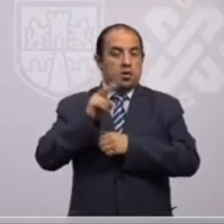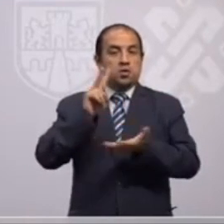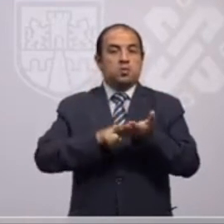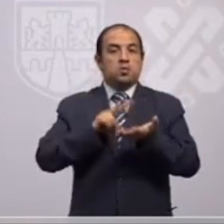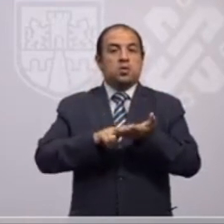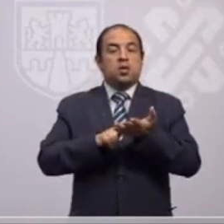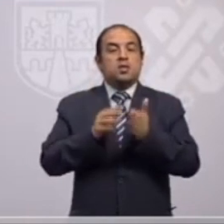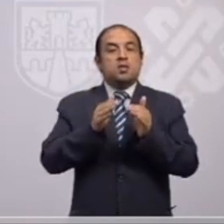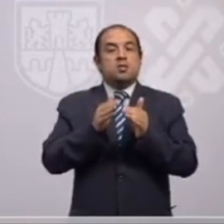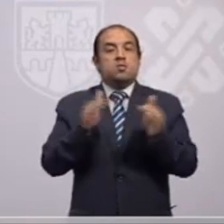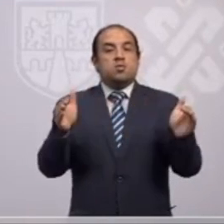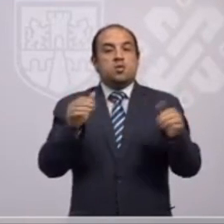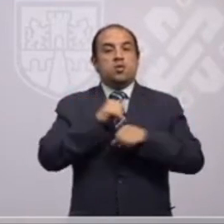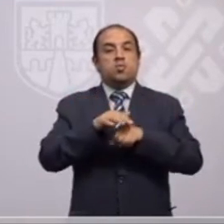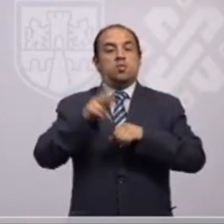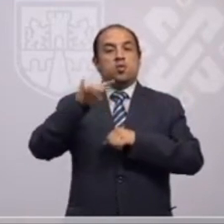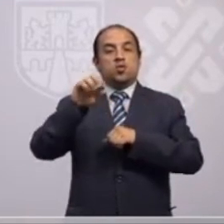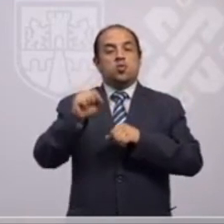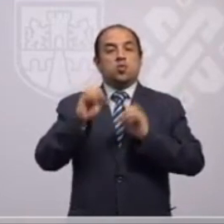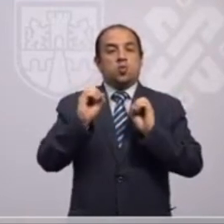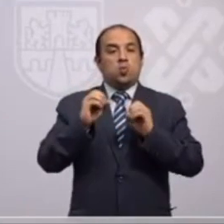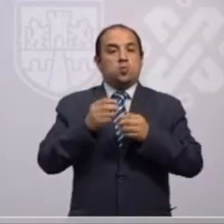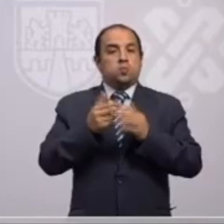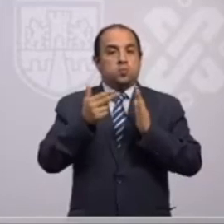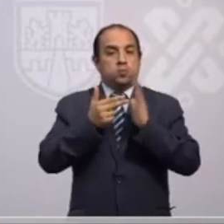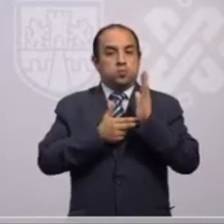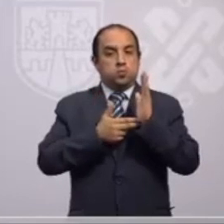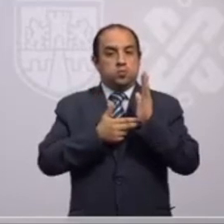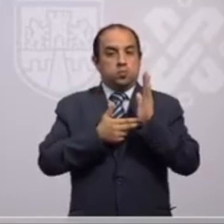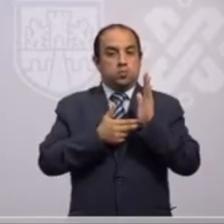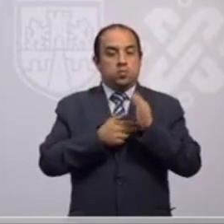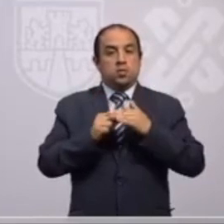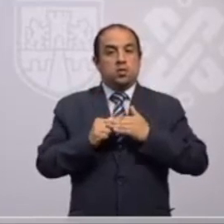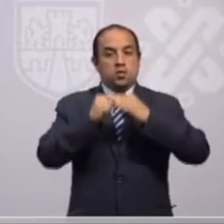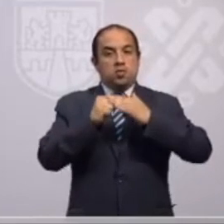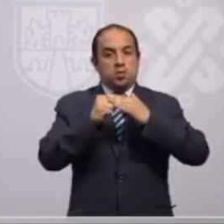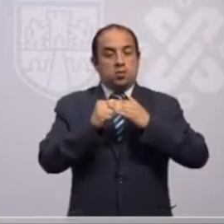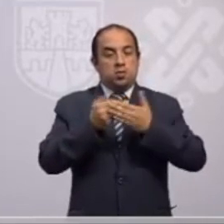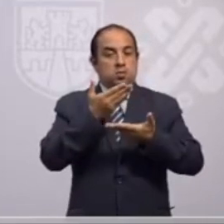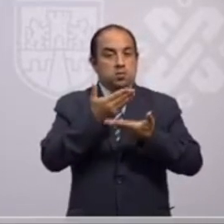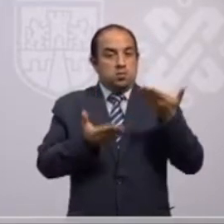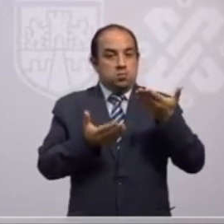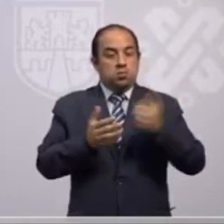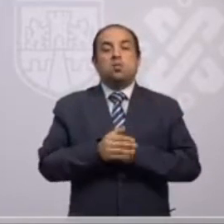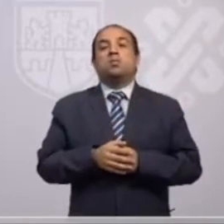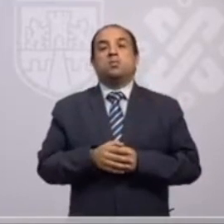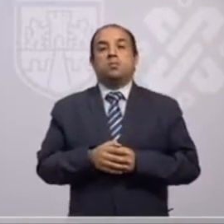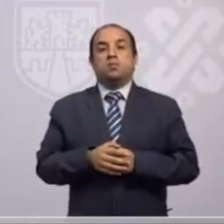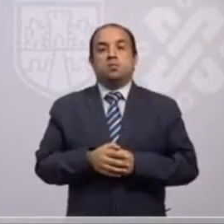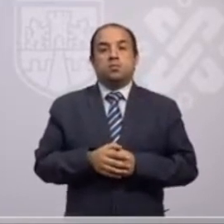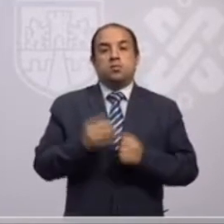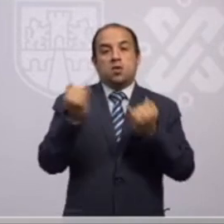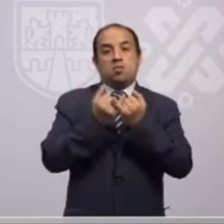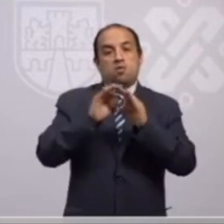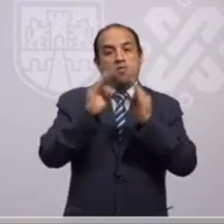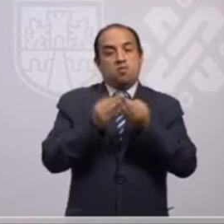momento no habrá un cambio importante con relación a la semana anterior, debido a que se requiere por lo menos 15 días para conocer si